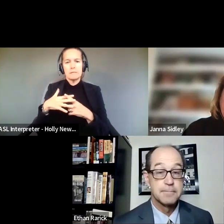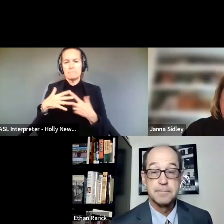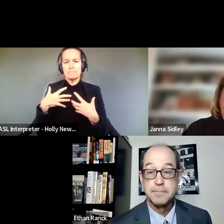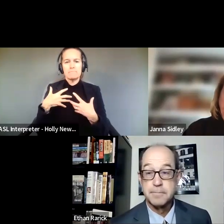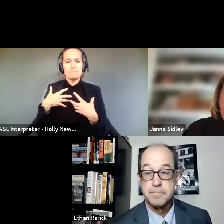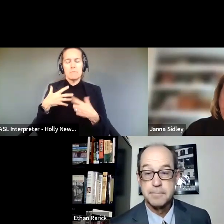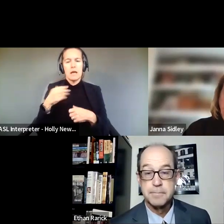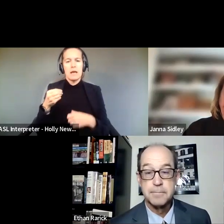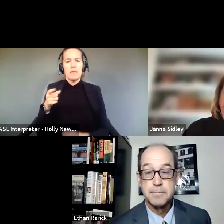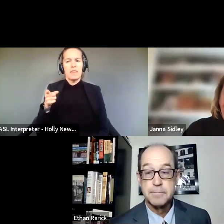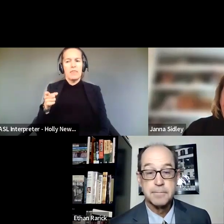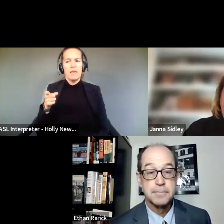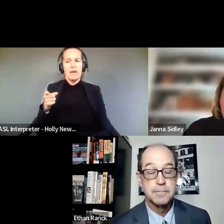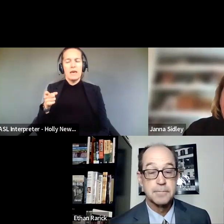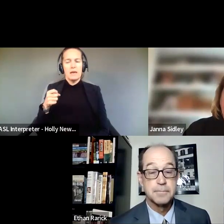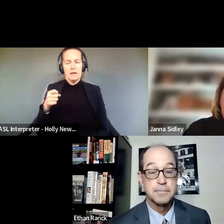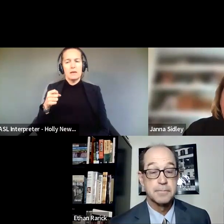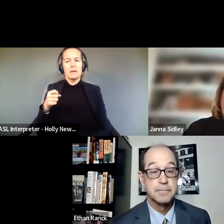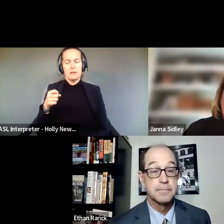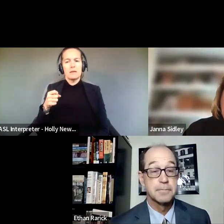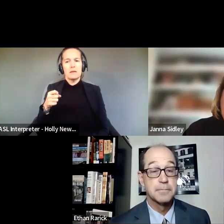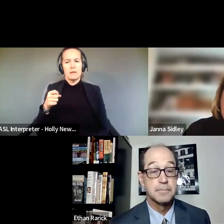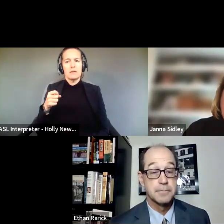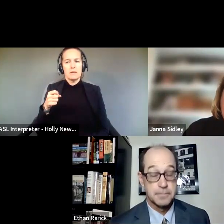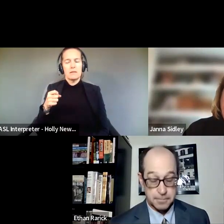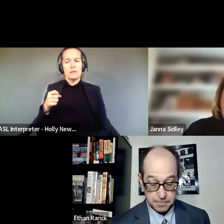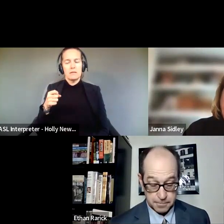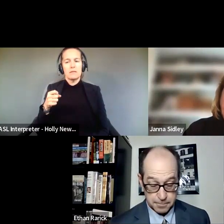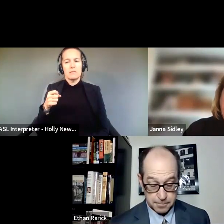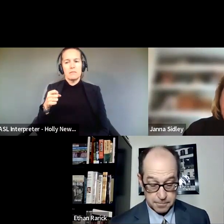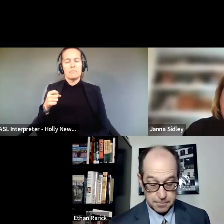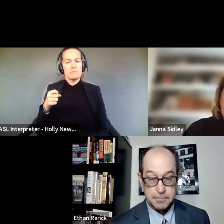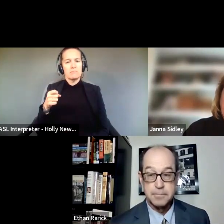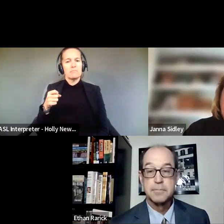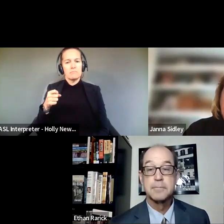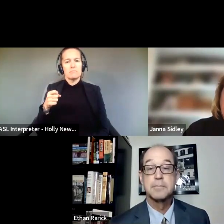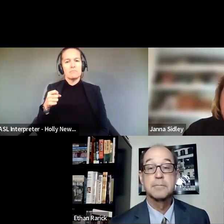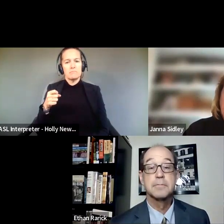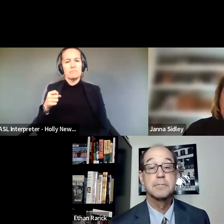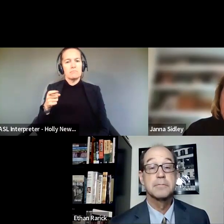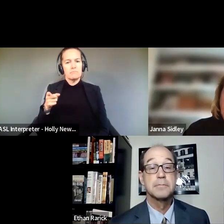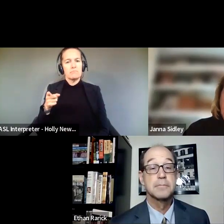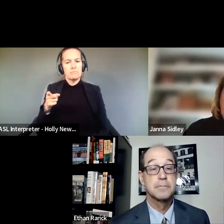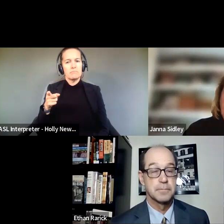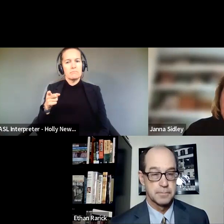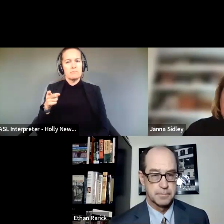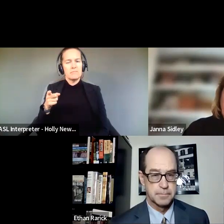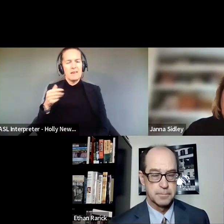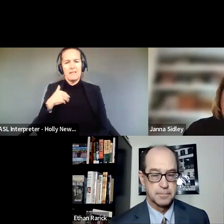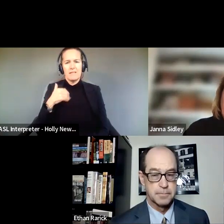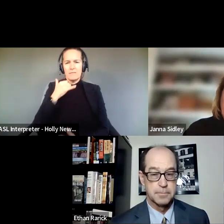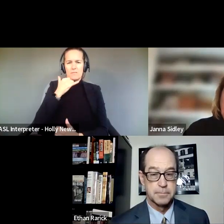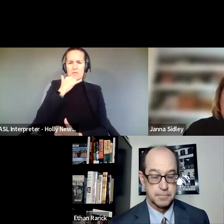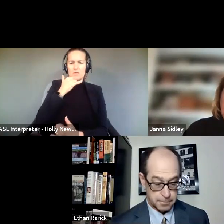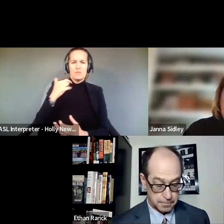grosera de contestarle a las personas, ya sean clientes o representantes. Eso